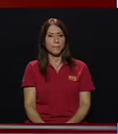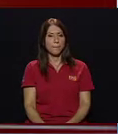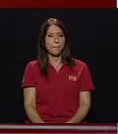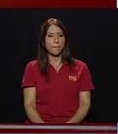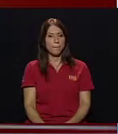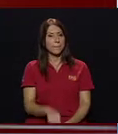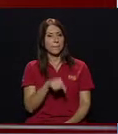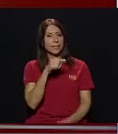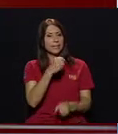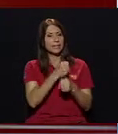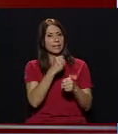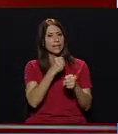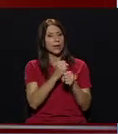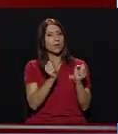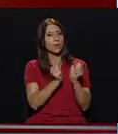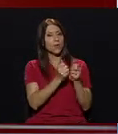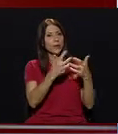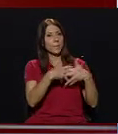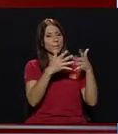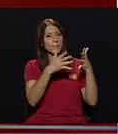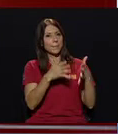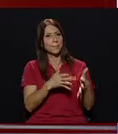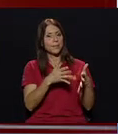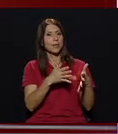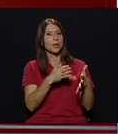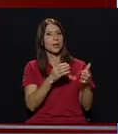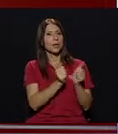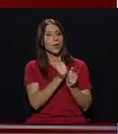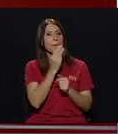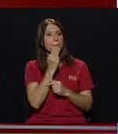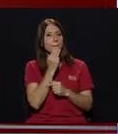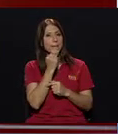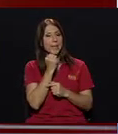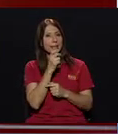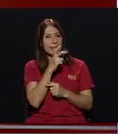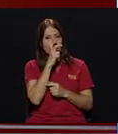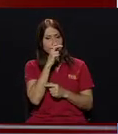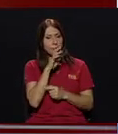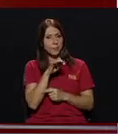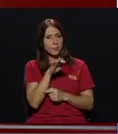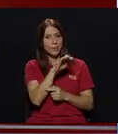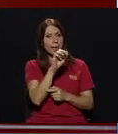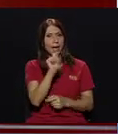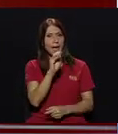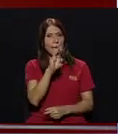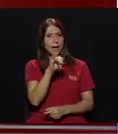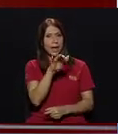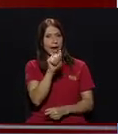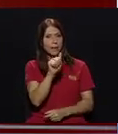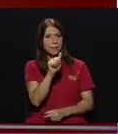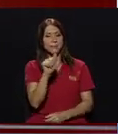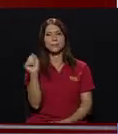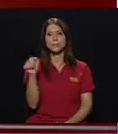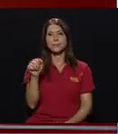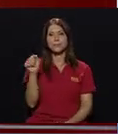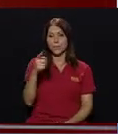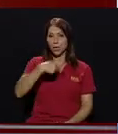nosotros, gracias a Dios, hemos tenido la ventaja de poder trabajar con asociaciones de